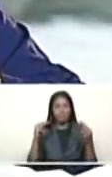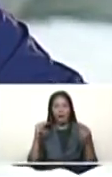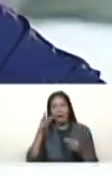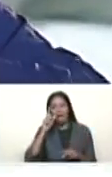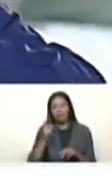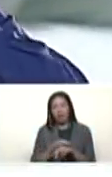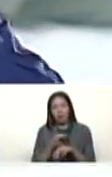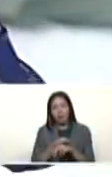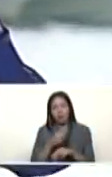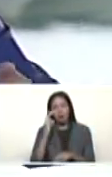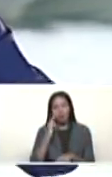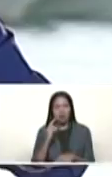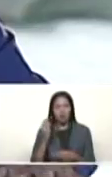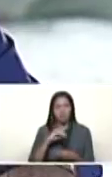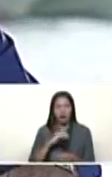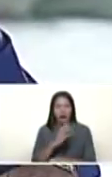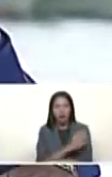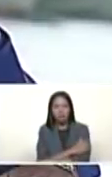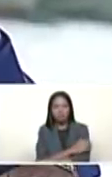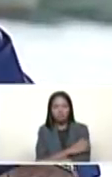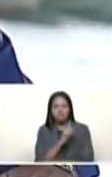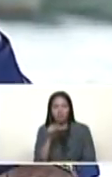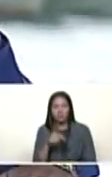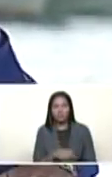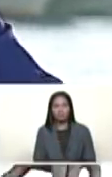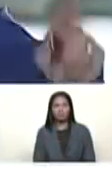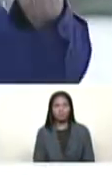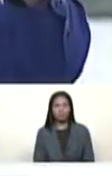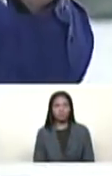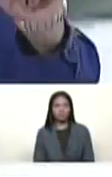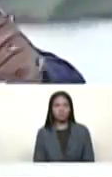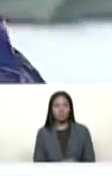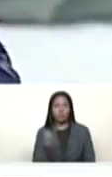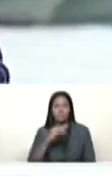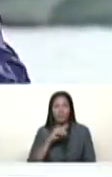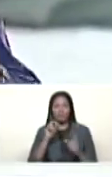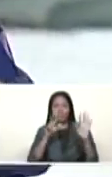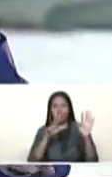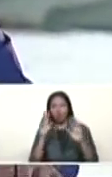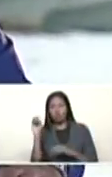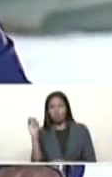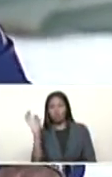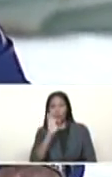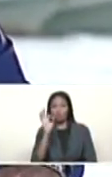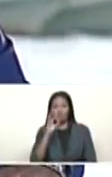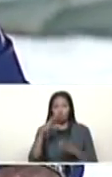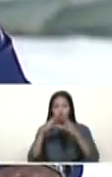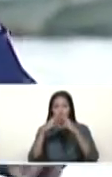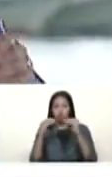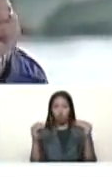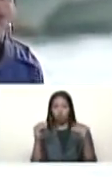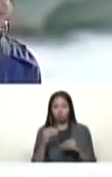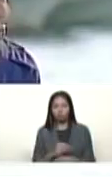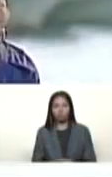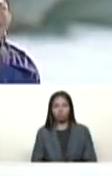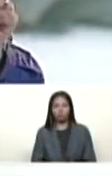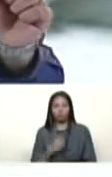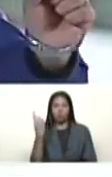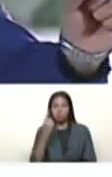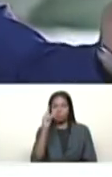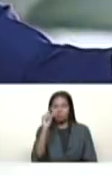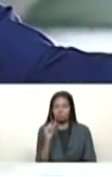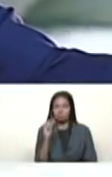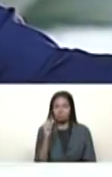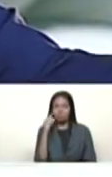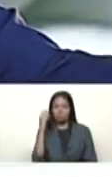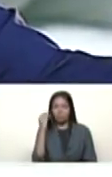gobierno bolivariano y la oposición de derecha. Más del 80%, todos. Solo una minoría cree